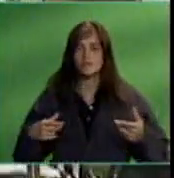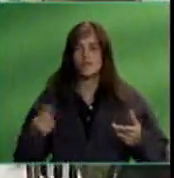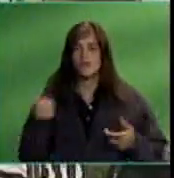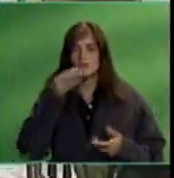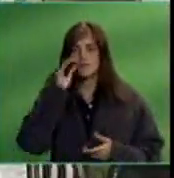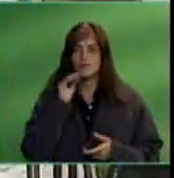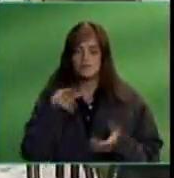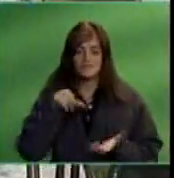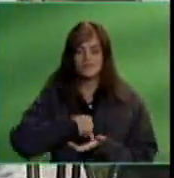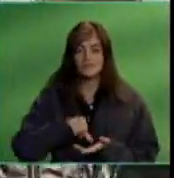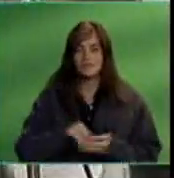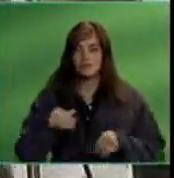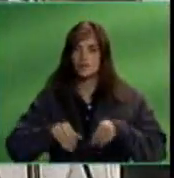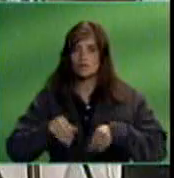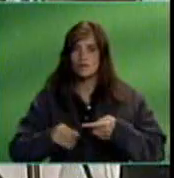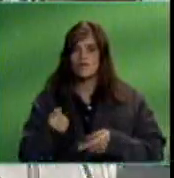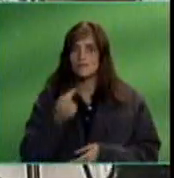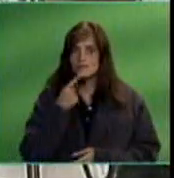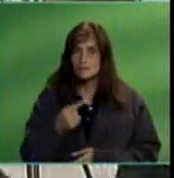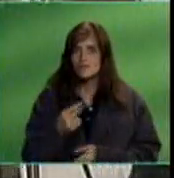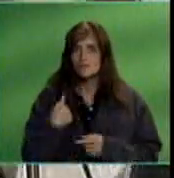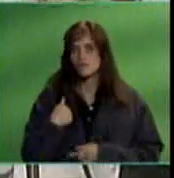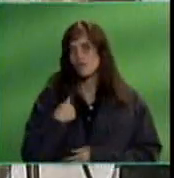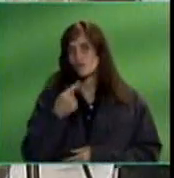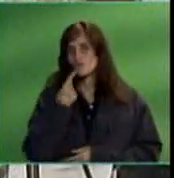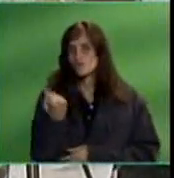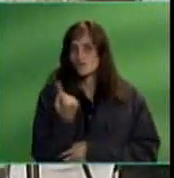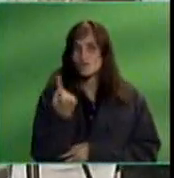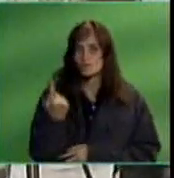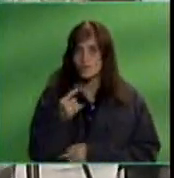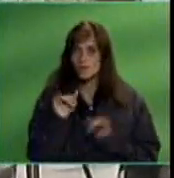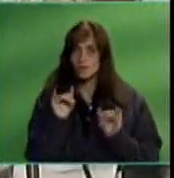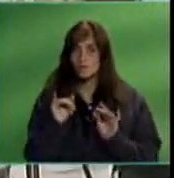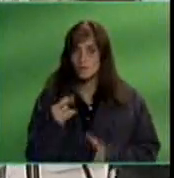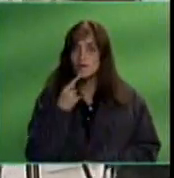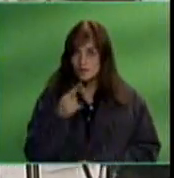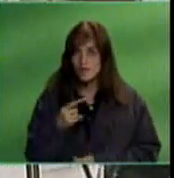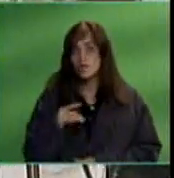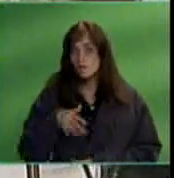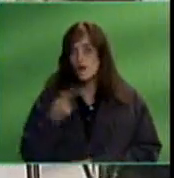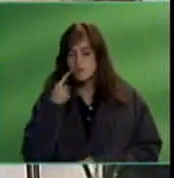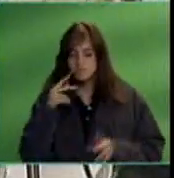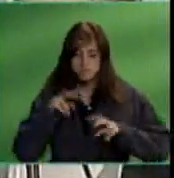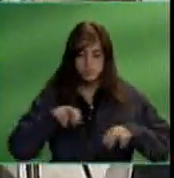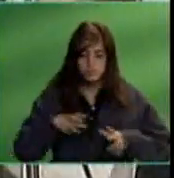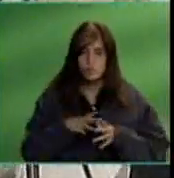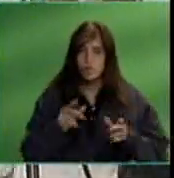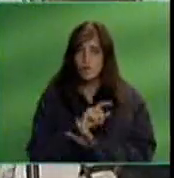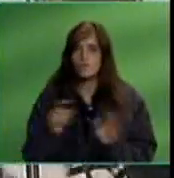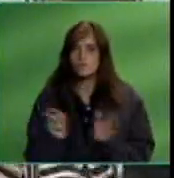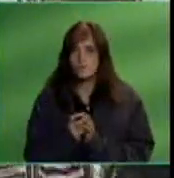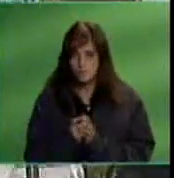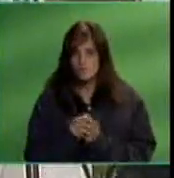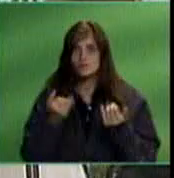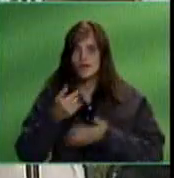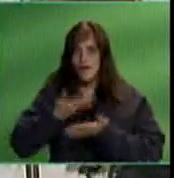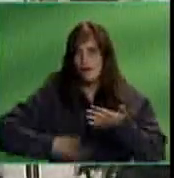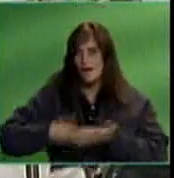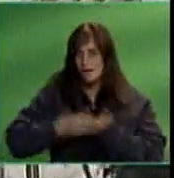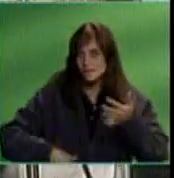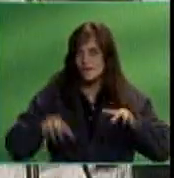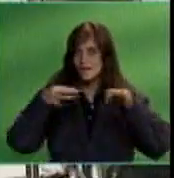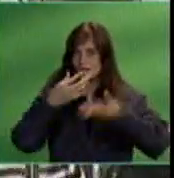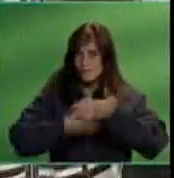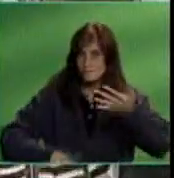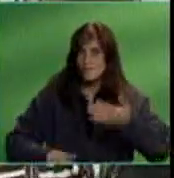esos tres centros electorales que usted cita me estoy refiriendo solamente a los que usted cita pudiéramos revisarlos todos Ya todas las actas de todas